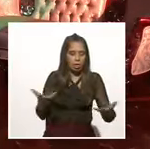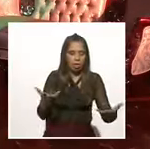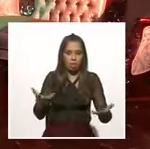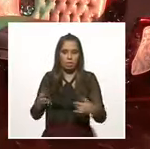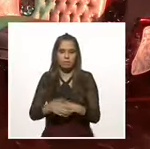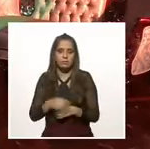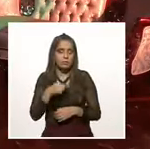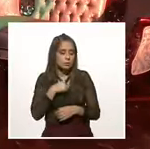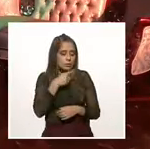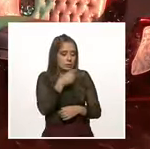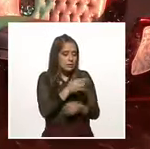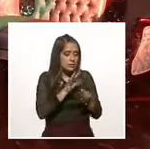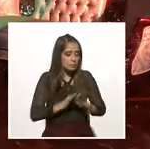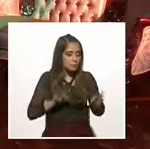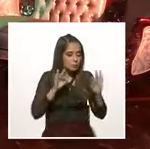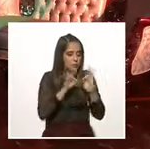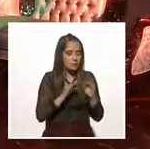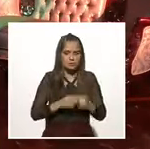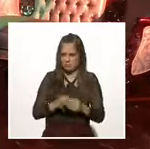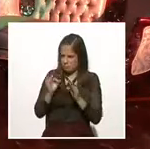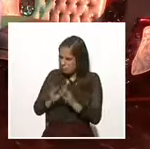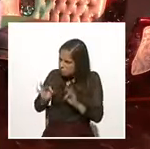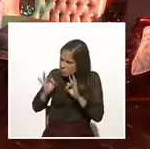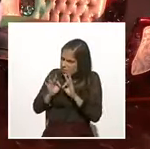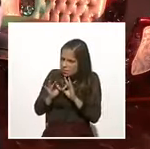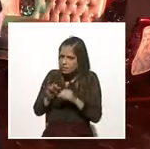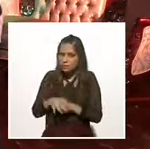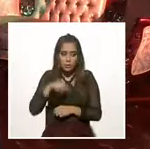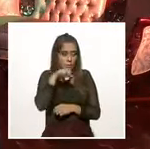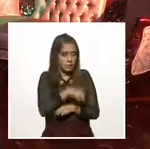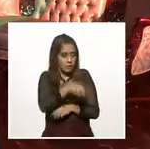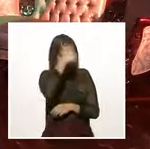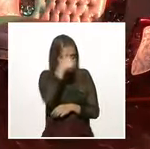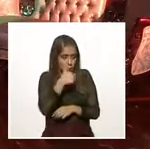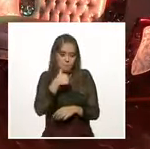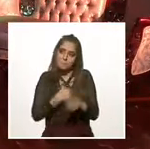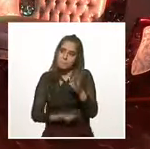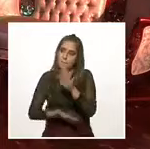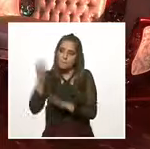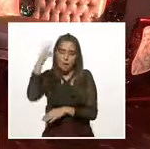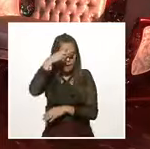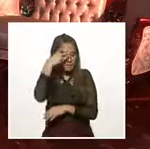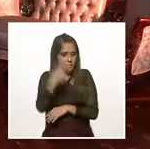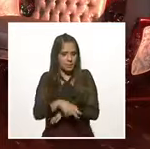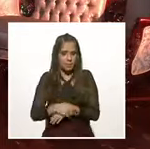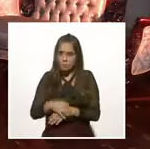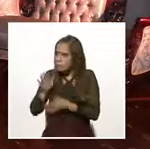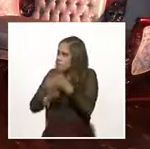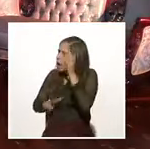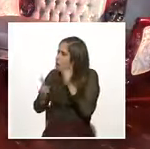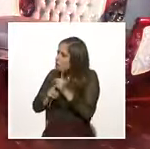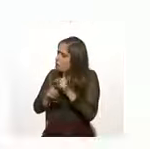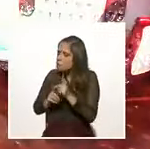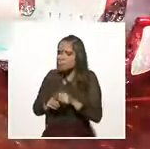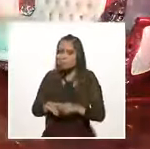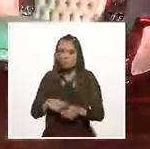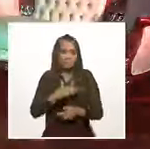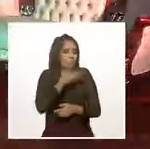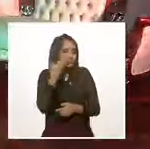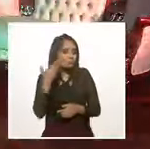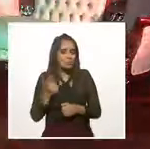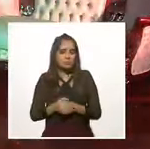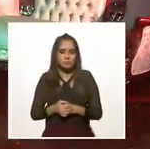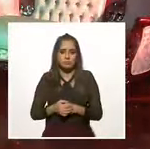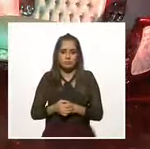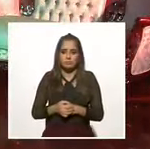decirte. ¿Algo importante? Sí. Esta noche me voy a México. ¿Te vas? ¿A dónde? Todavía no lo sé. ¿Se atreverá